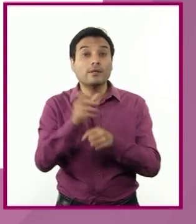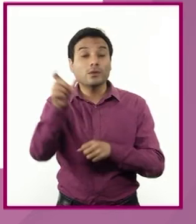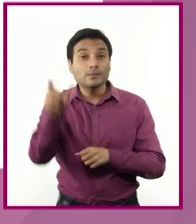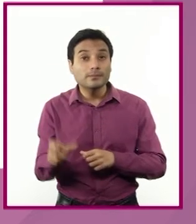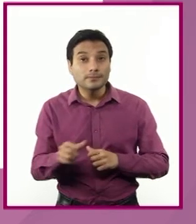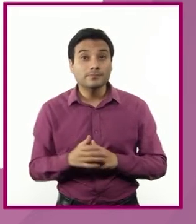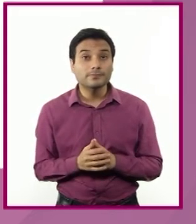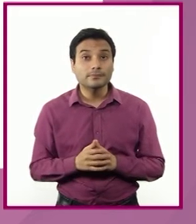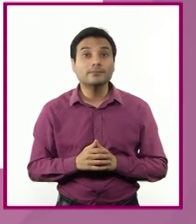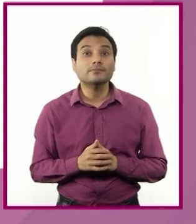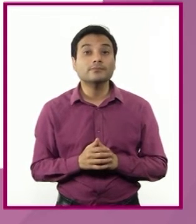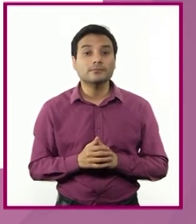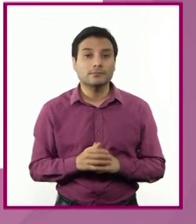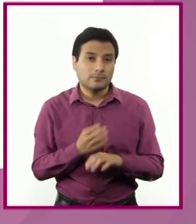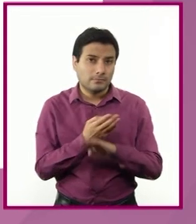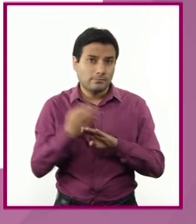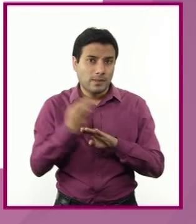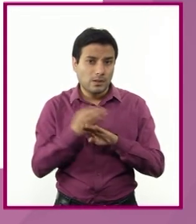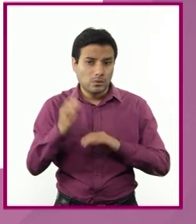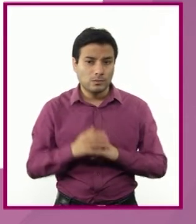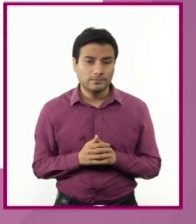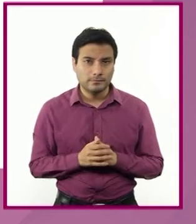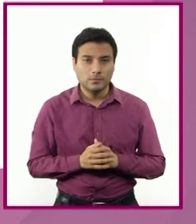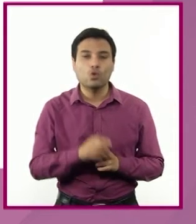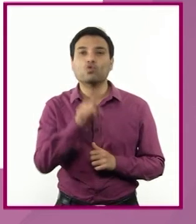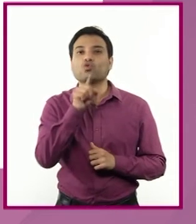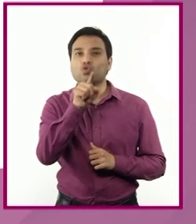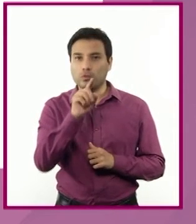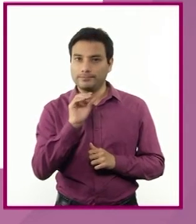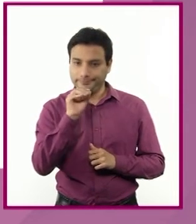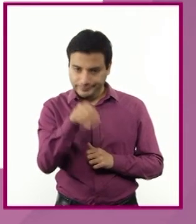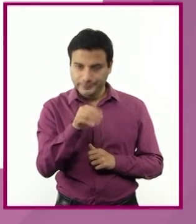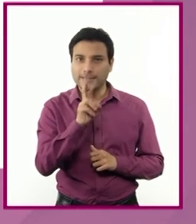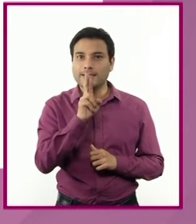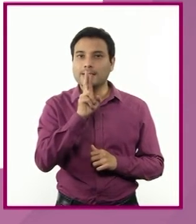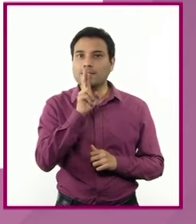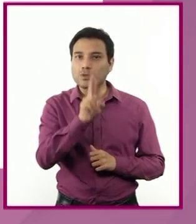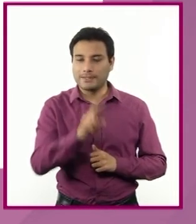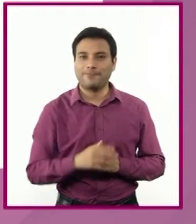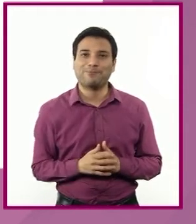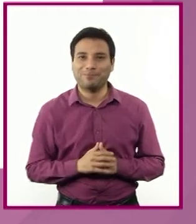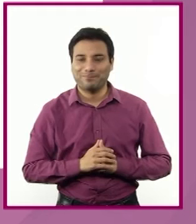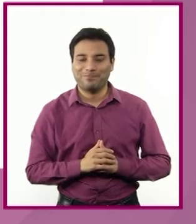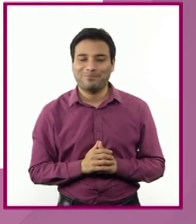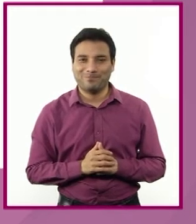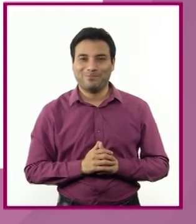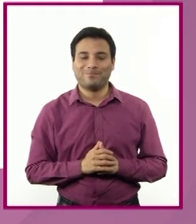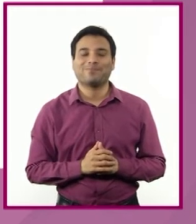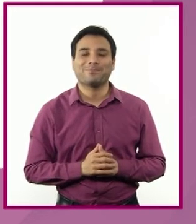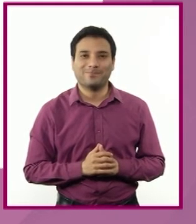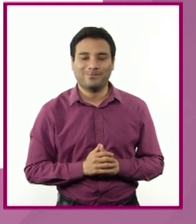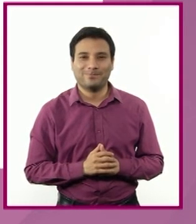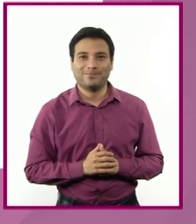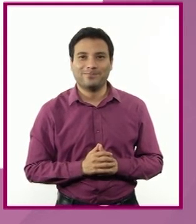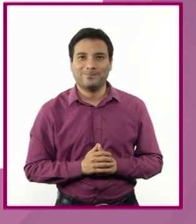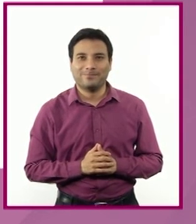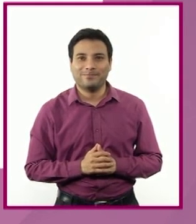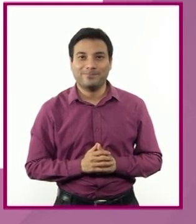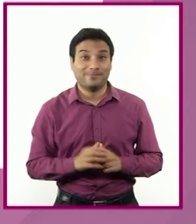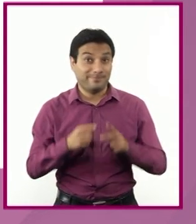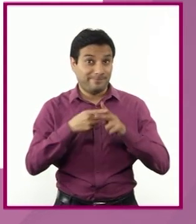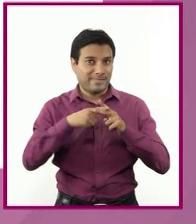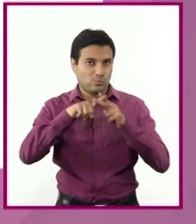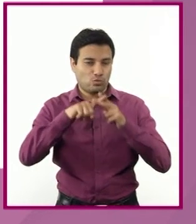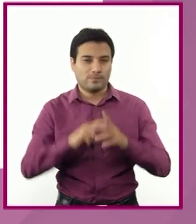es una columna que está en blanco y es en la que anotarán sus respuestas con la densidad de población de cada país.